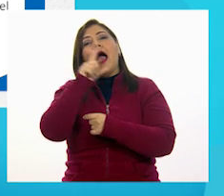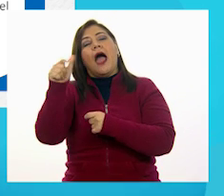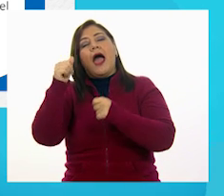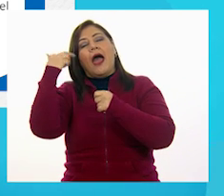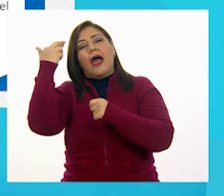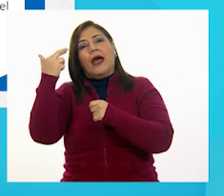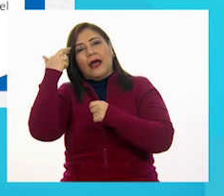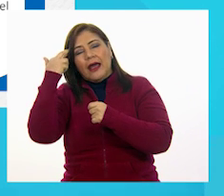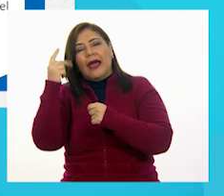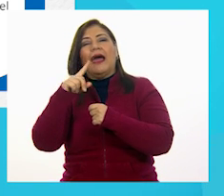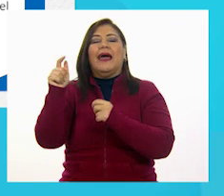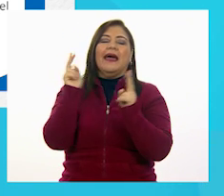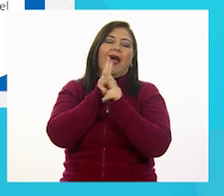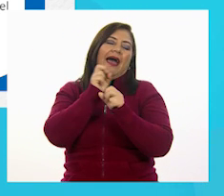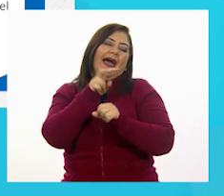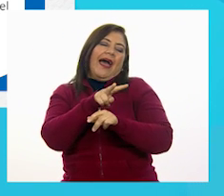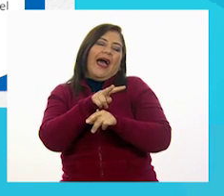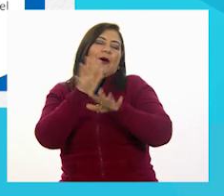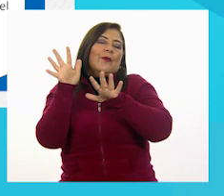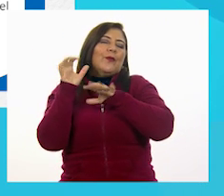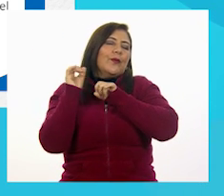se reía y se reía.